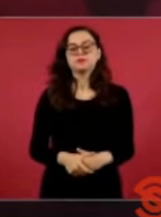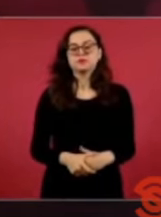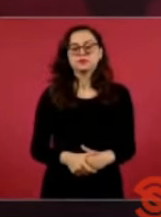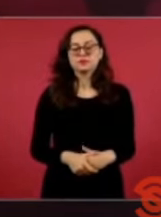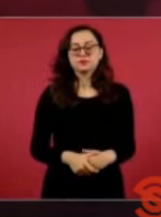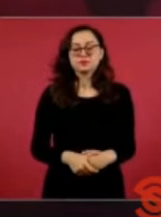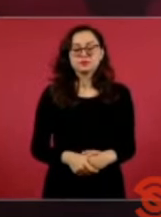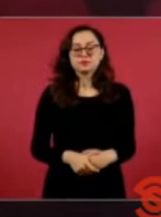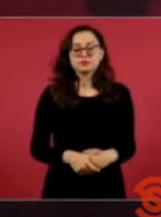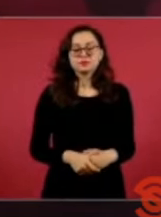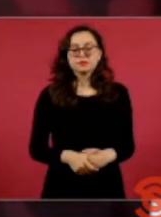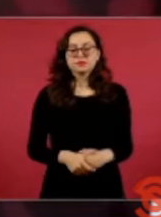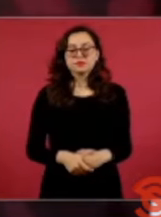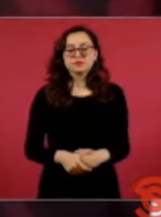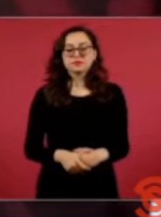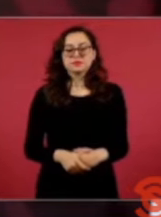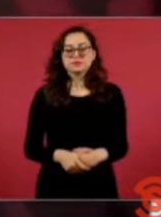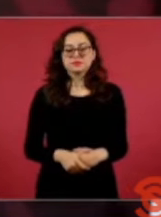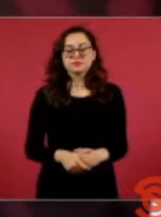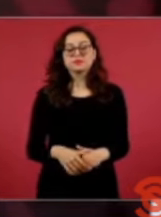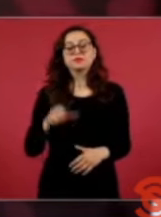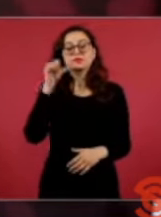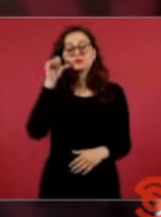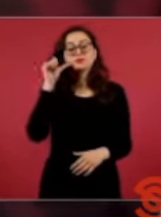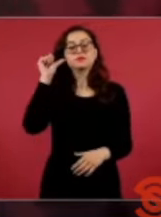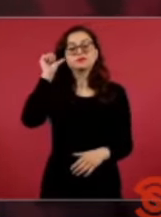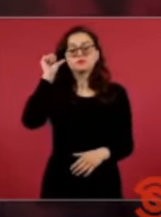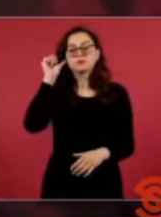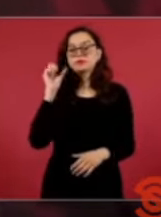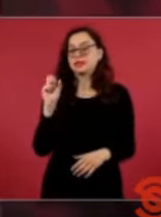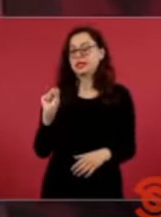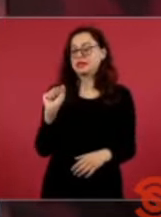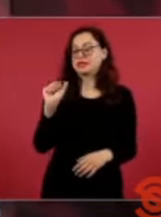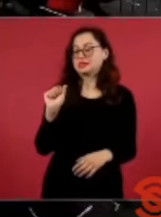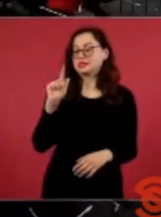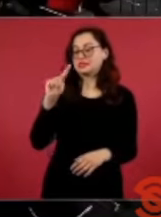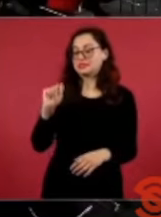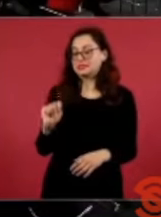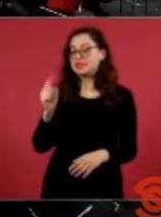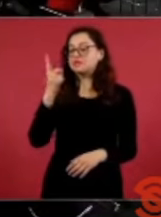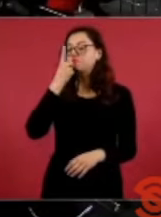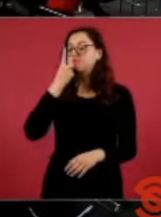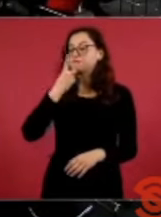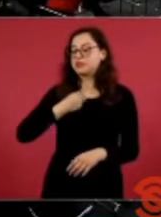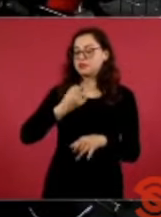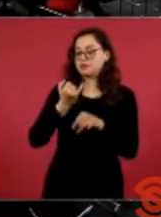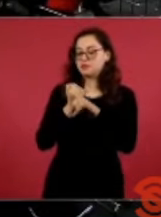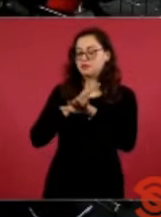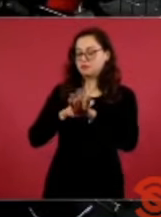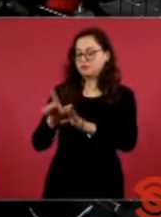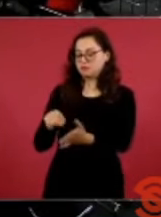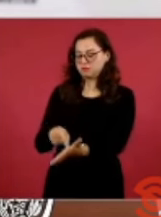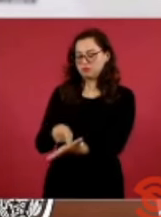los servidores públicos del SAT, a ver si pones cómo ha crecido la recaudación